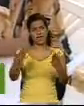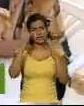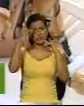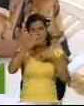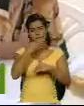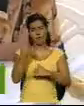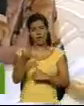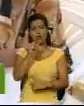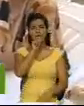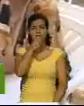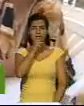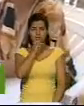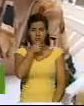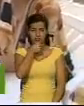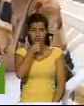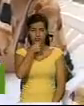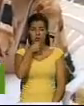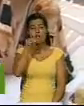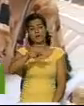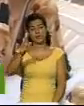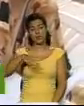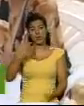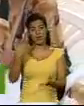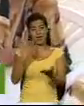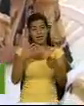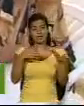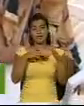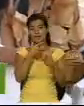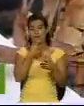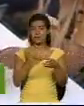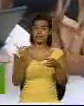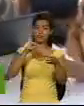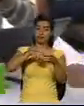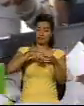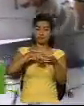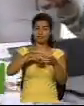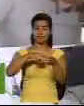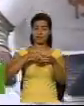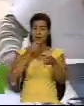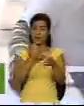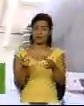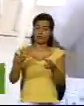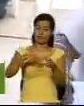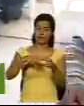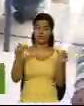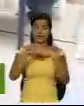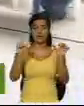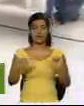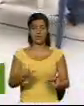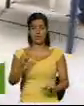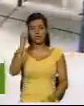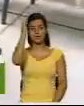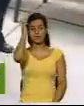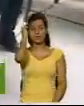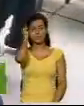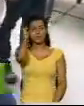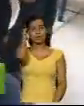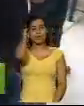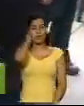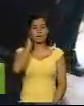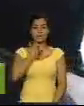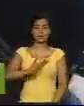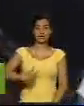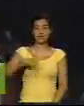adultos mayores para que puedan ingresar a este sistema de gran misión que ha creado nuestro